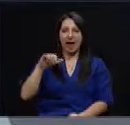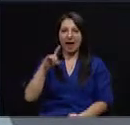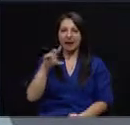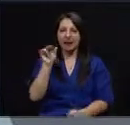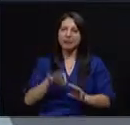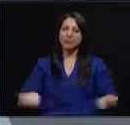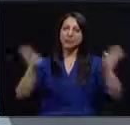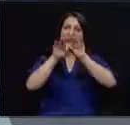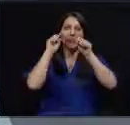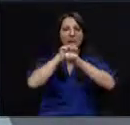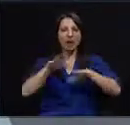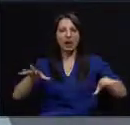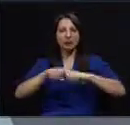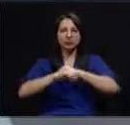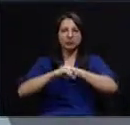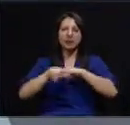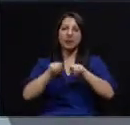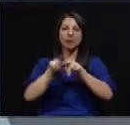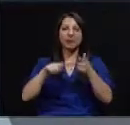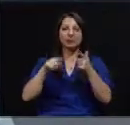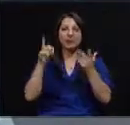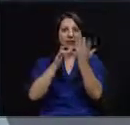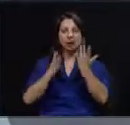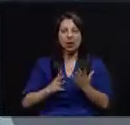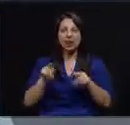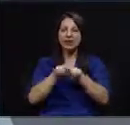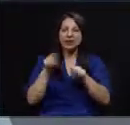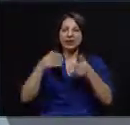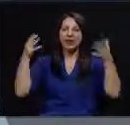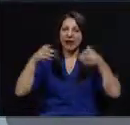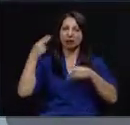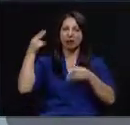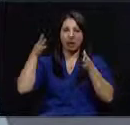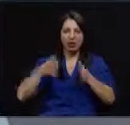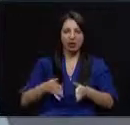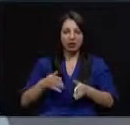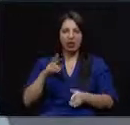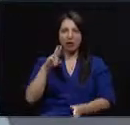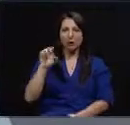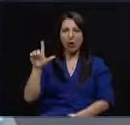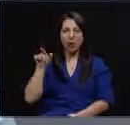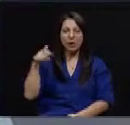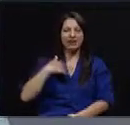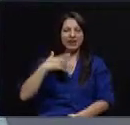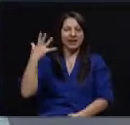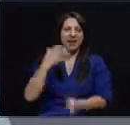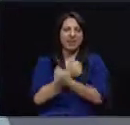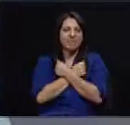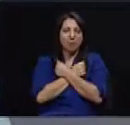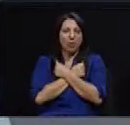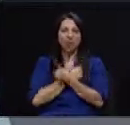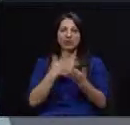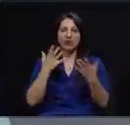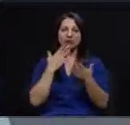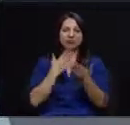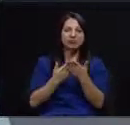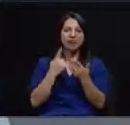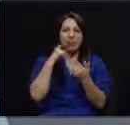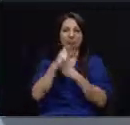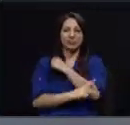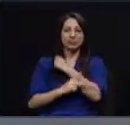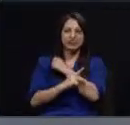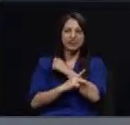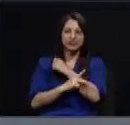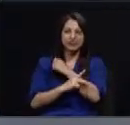vital para lo que es divulgación y demás, y la parte logística, y de un gran historiador, que es don Raúl, que él tiene un gran amor y un gran cariño a la